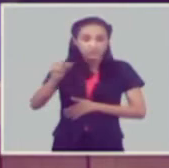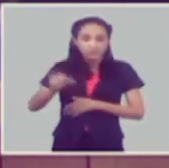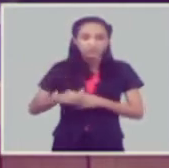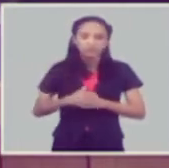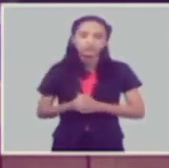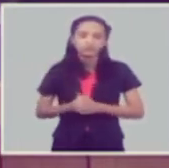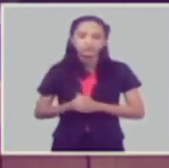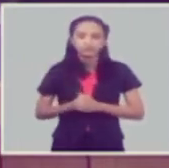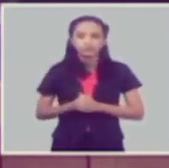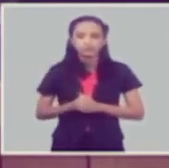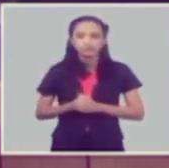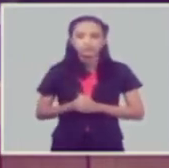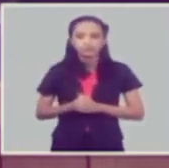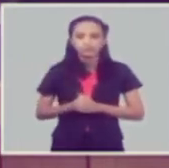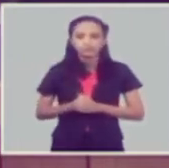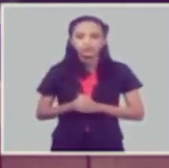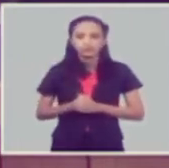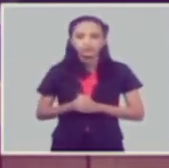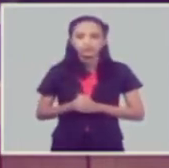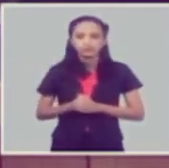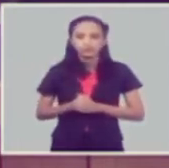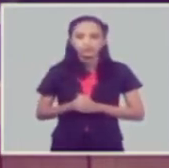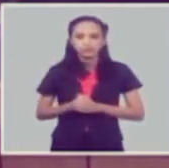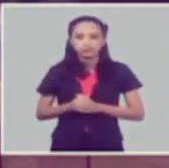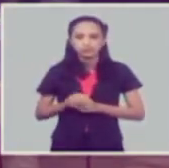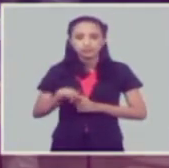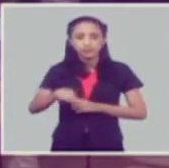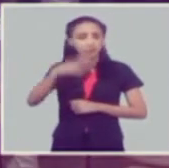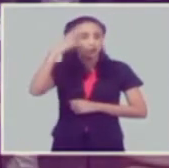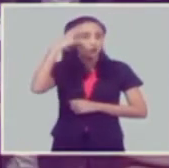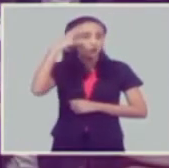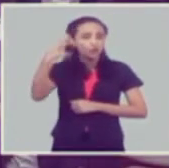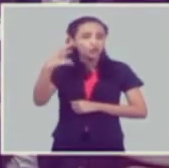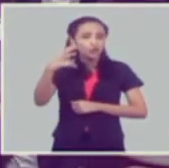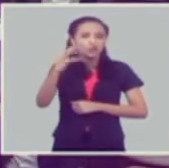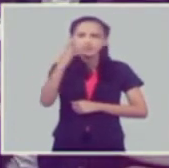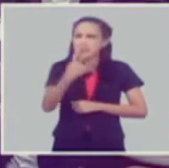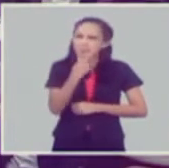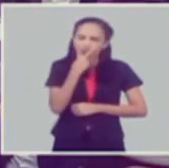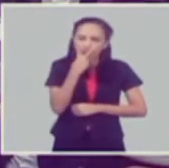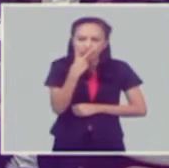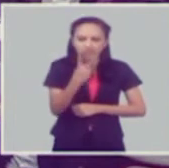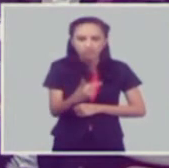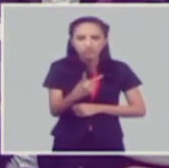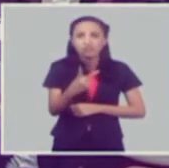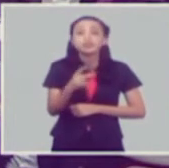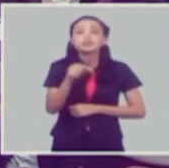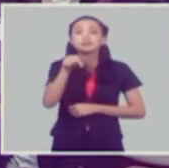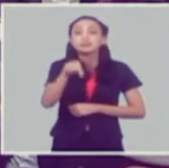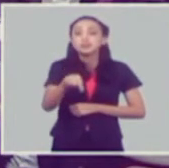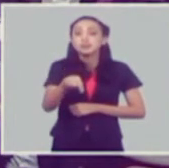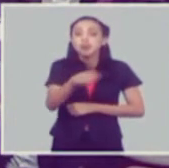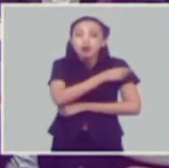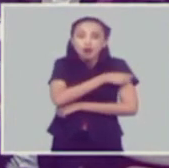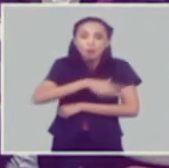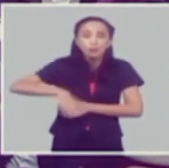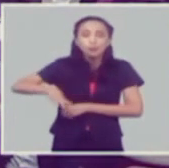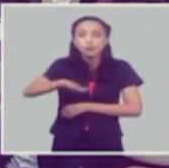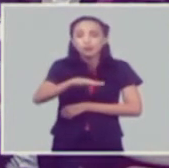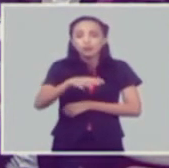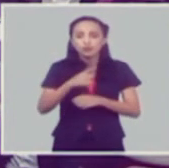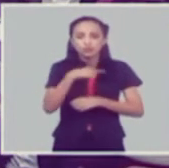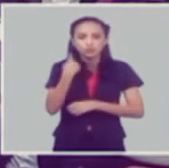quieren destruirla. Este no es un gobierno desconectado del pueblo, enclaustrado en oficinas.